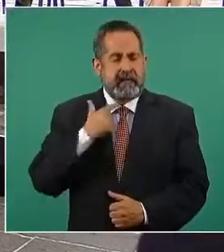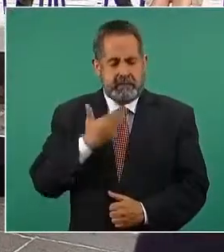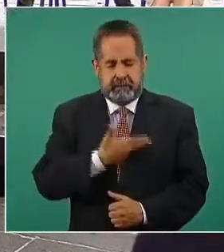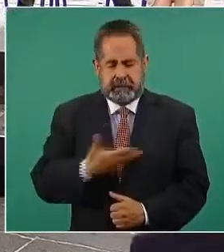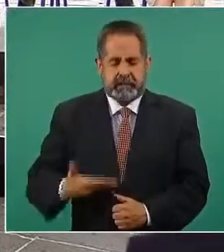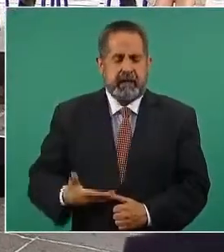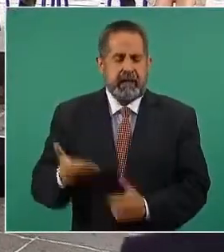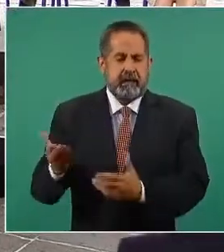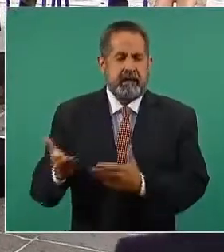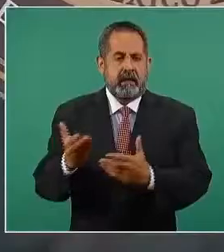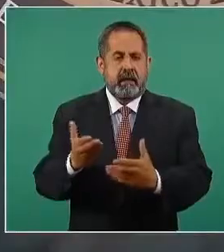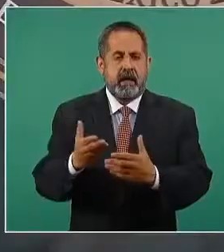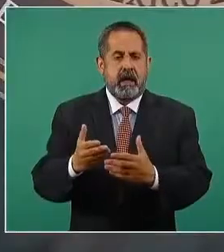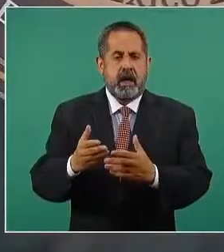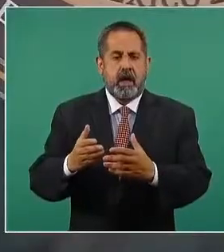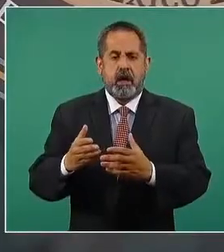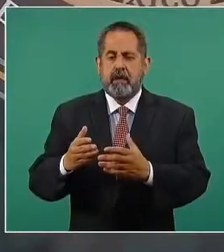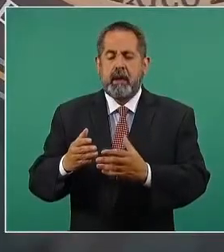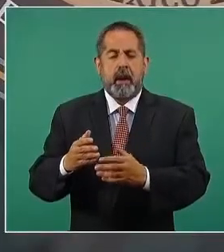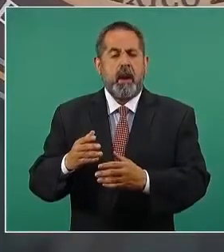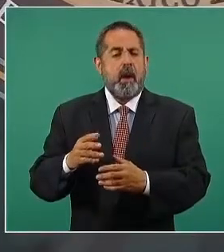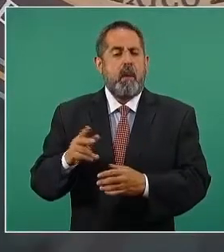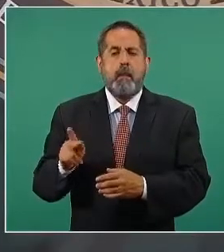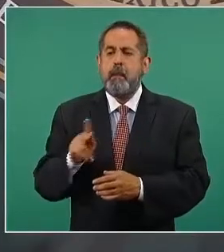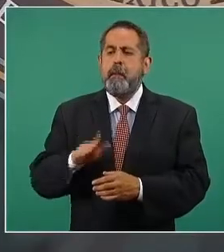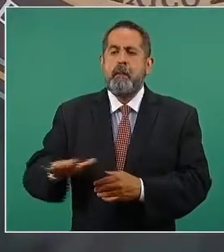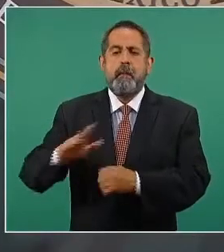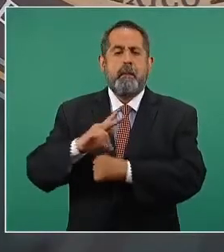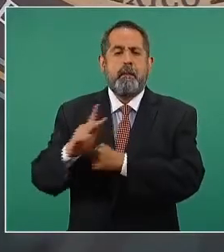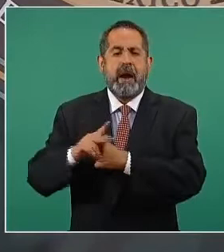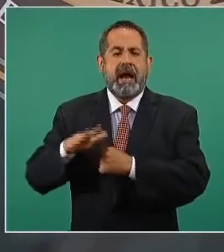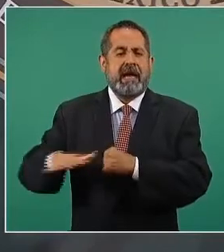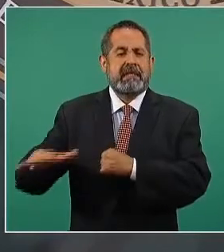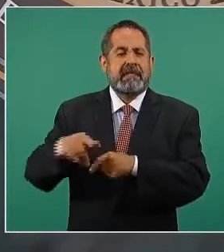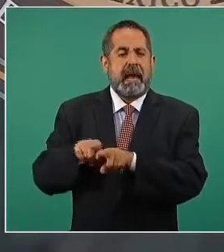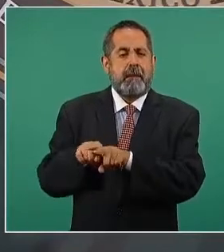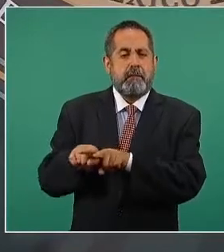expresidenta del pueblo hermano de Brasil.